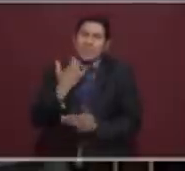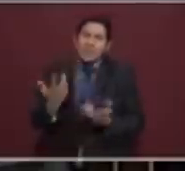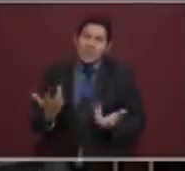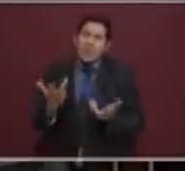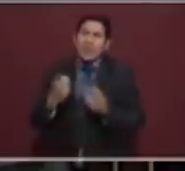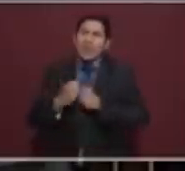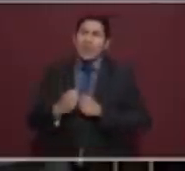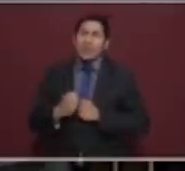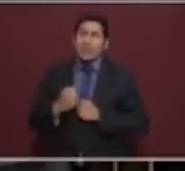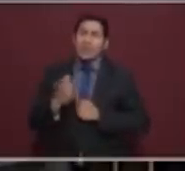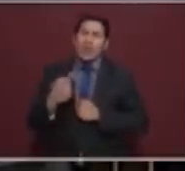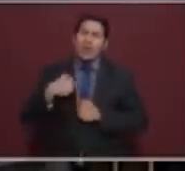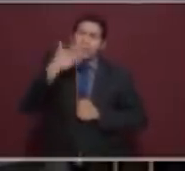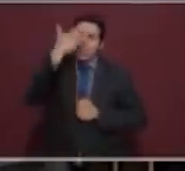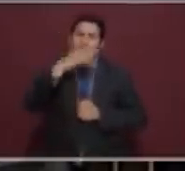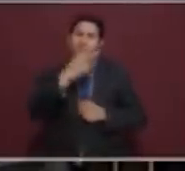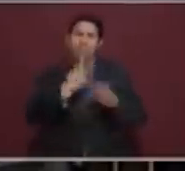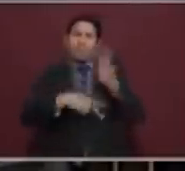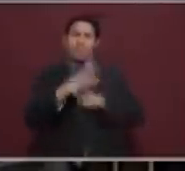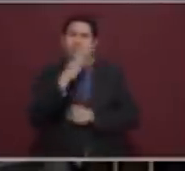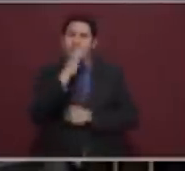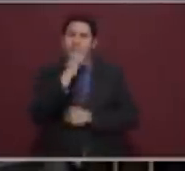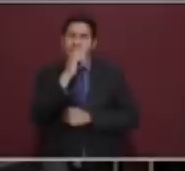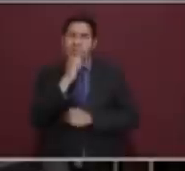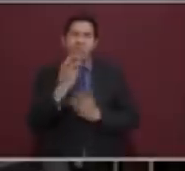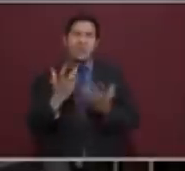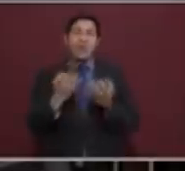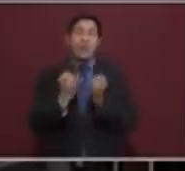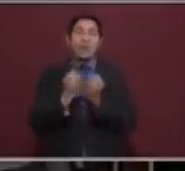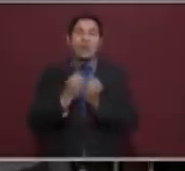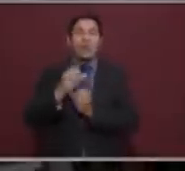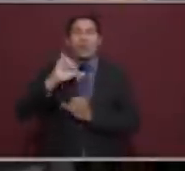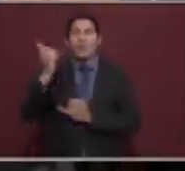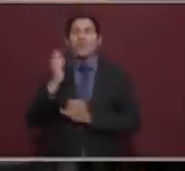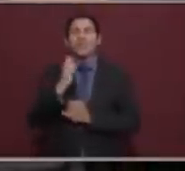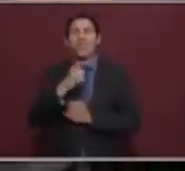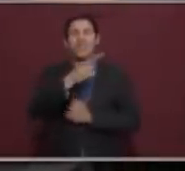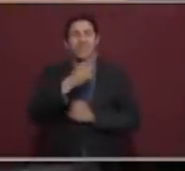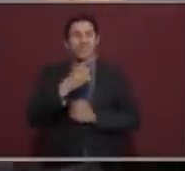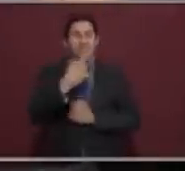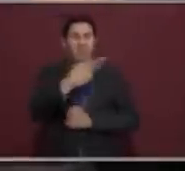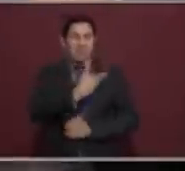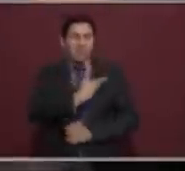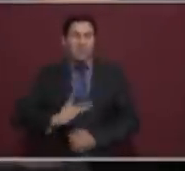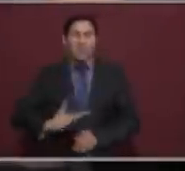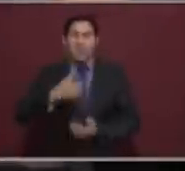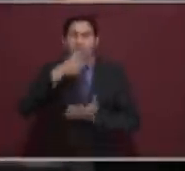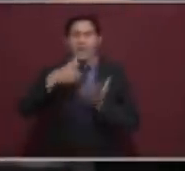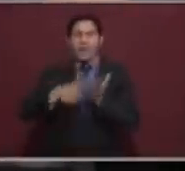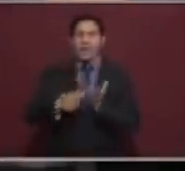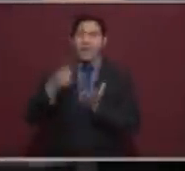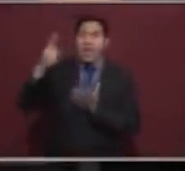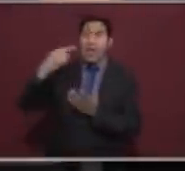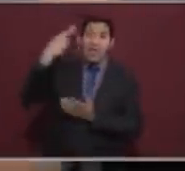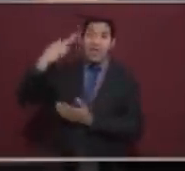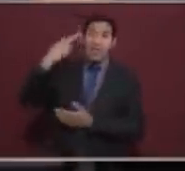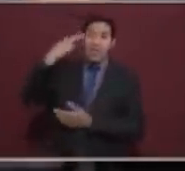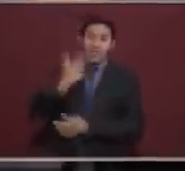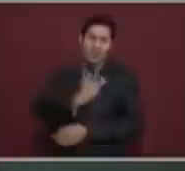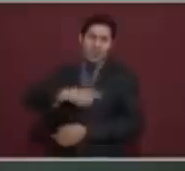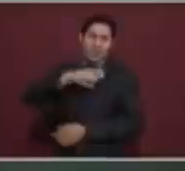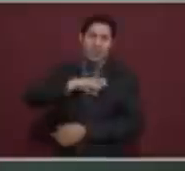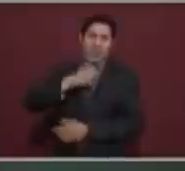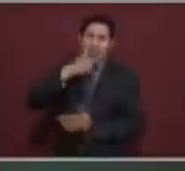que no va a venir y también ha habido reacciones en el sentido de la carta que usted le envió a el rey de españa